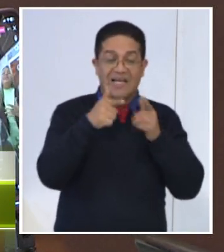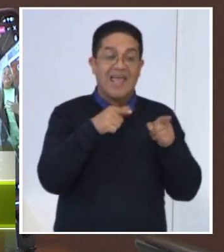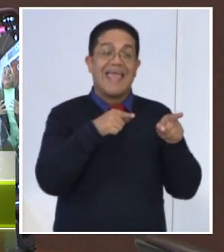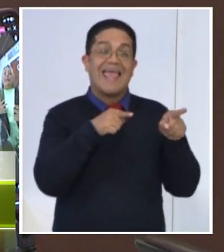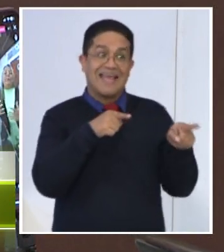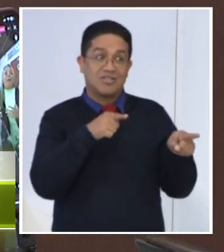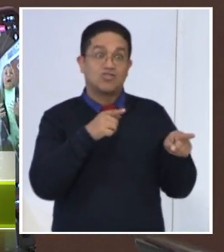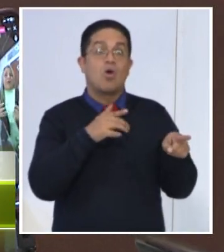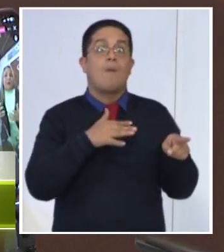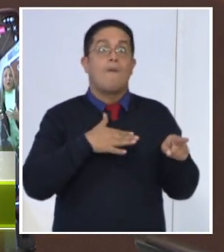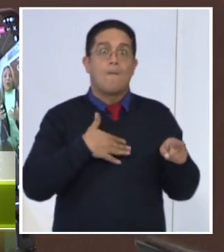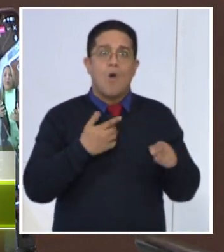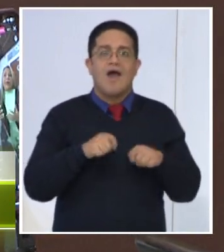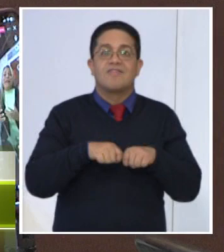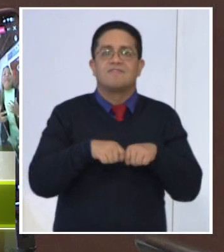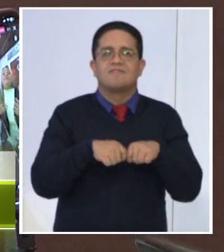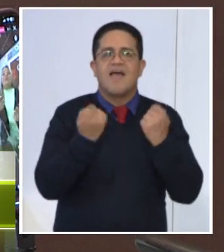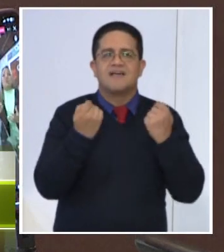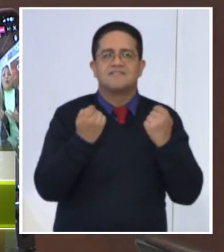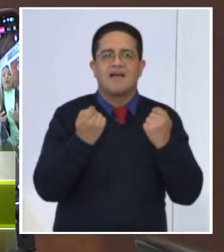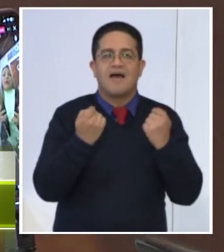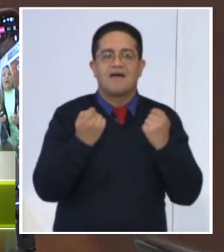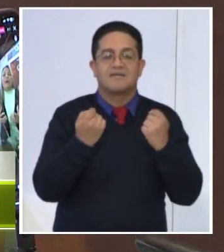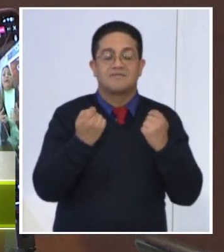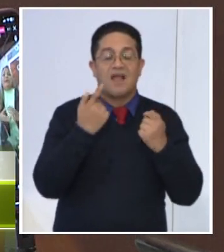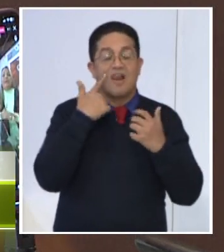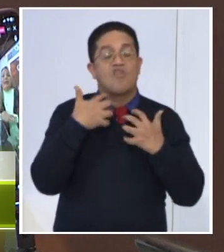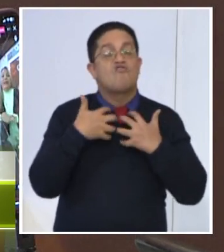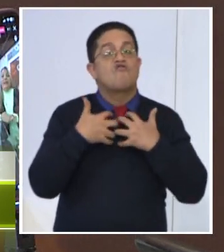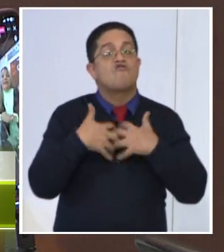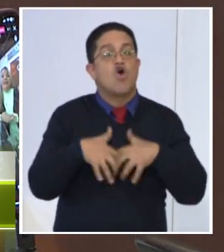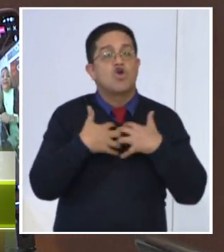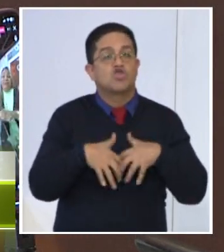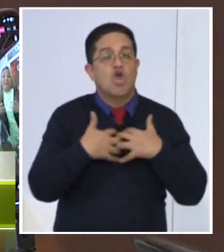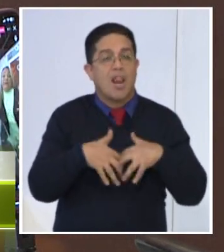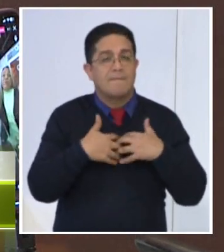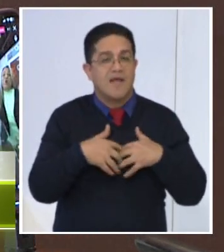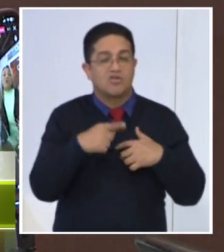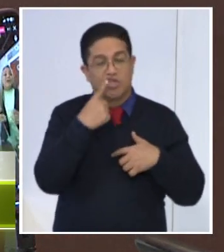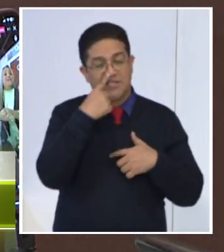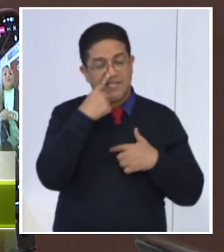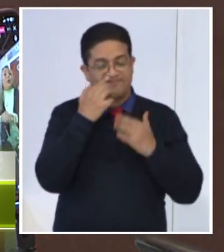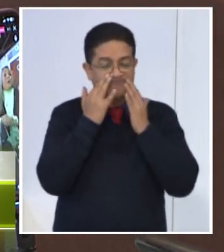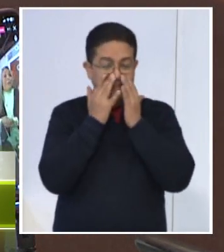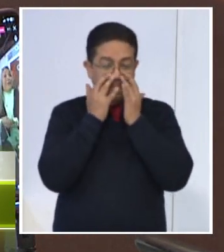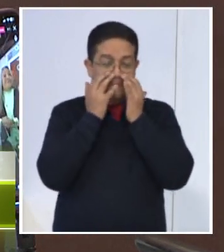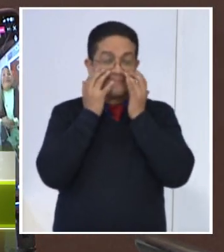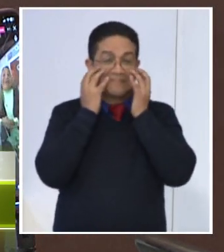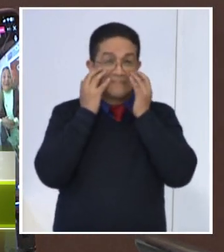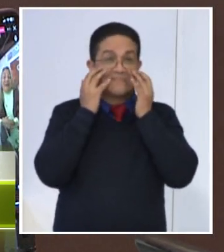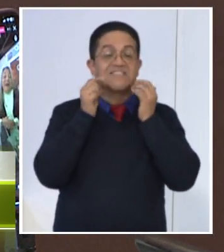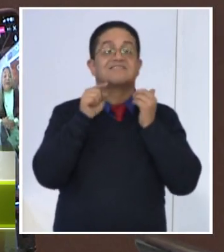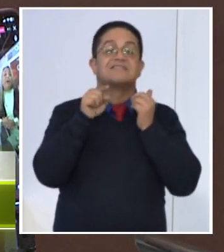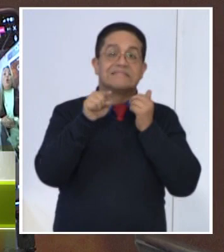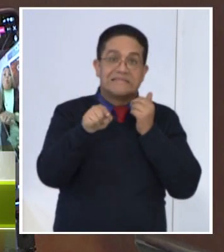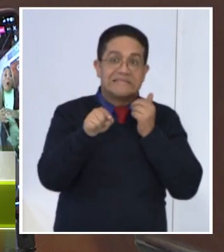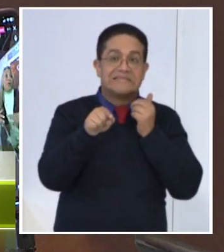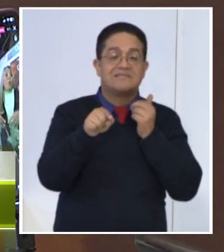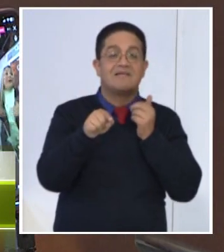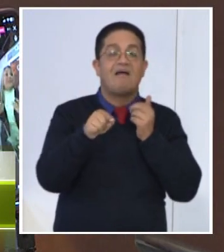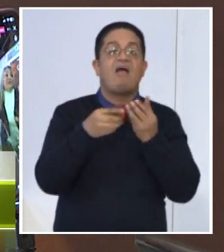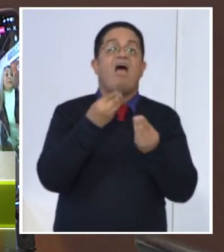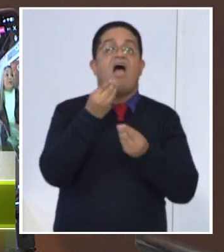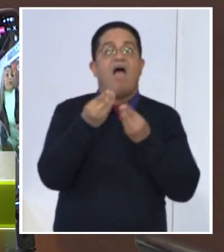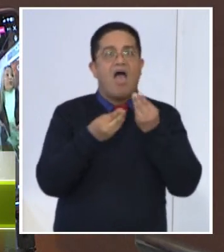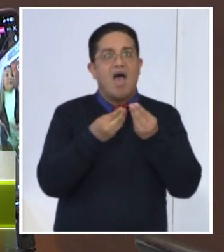pueden desequilibrar, ¿okay? La fisiología de estas mucosas y obviamente generar cuadros